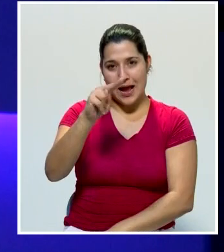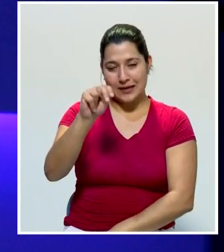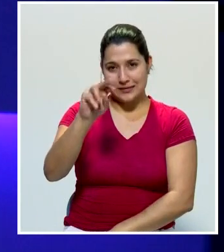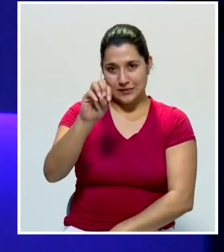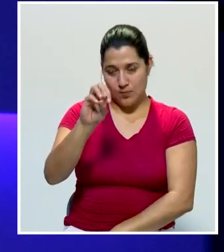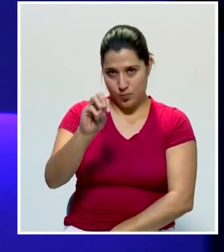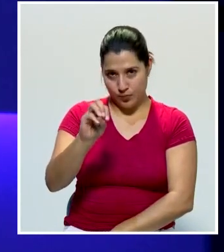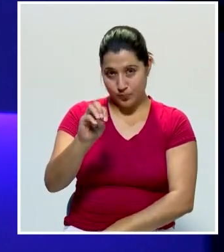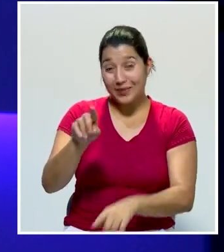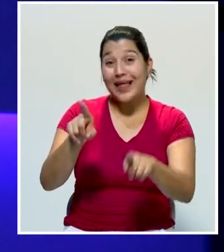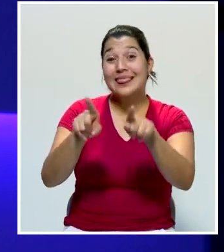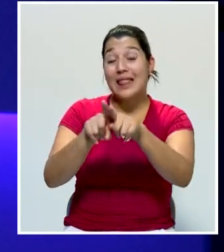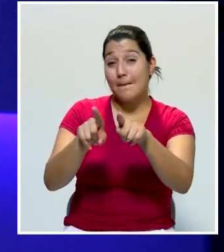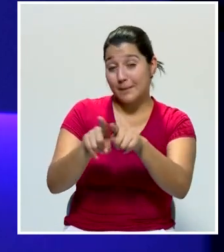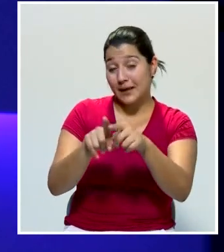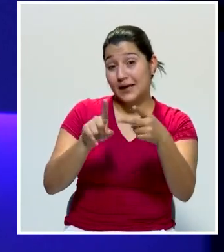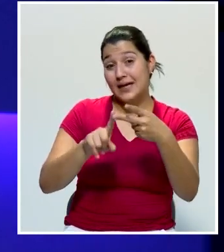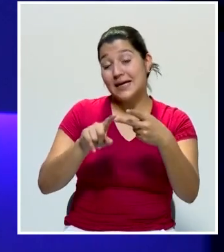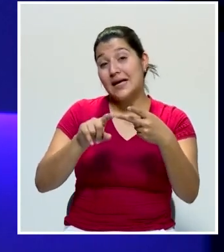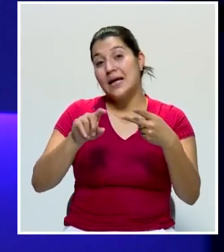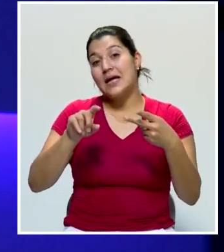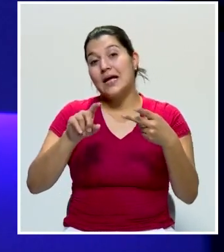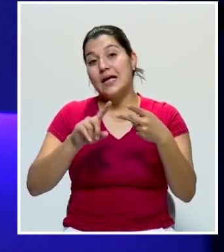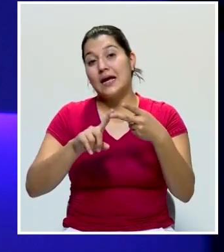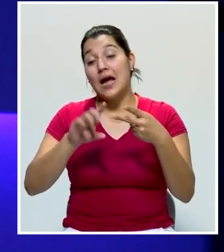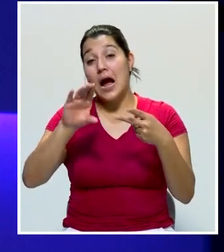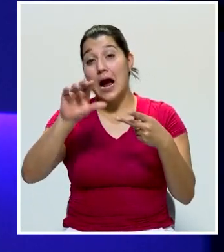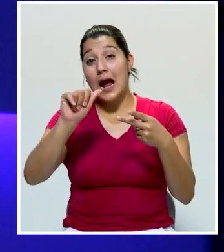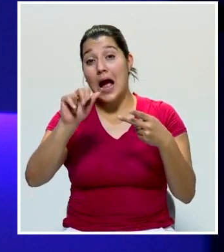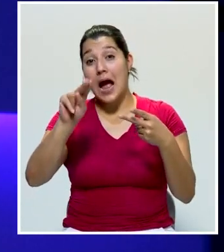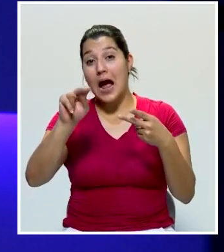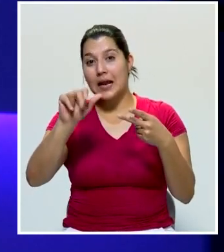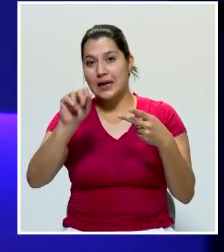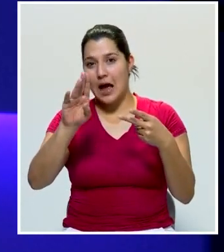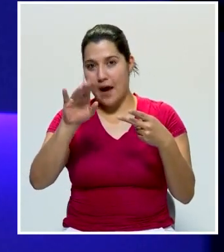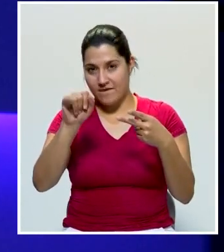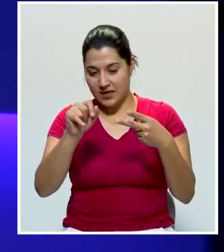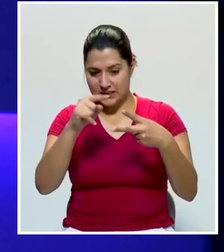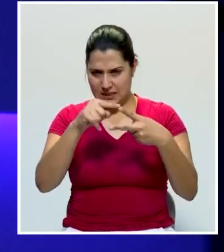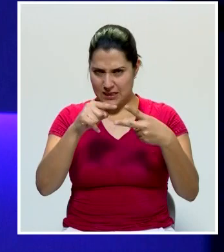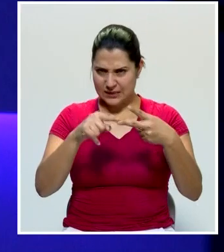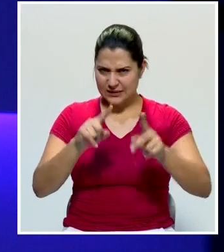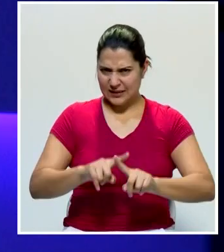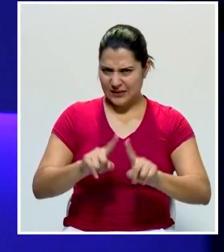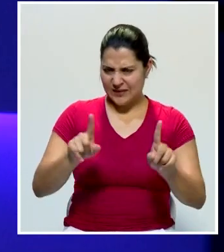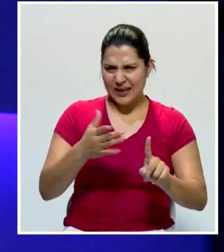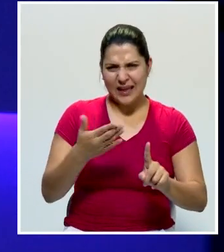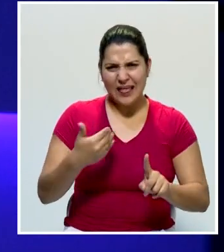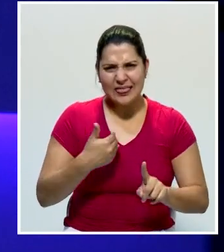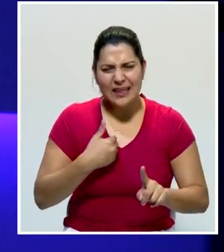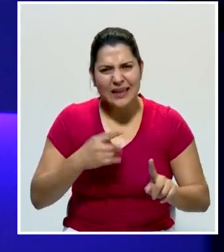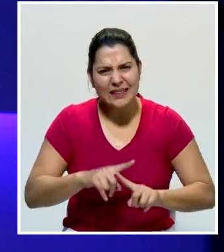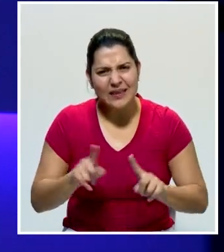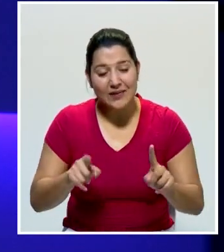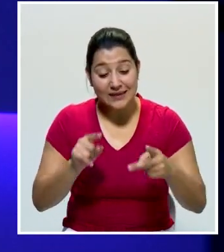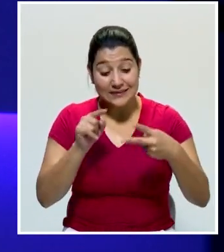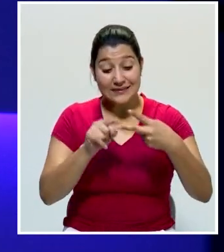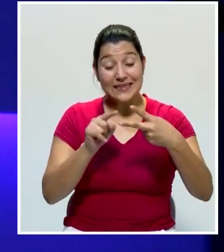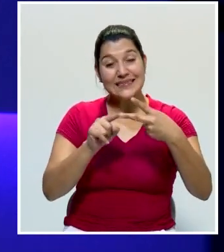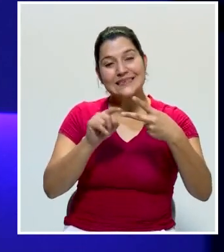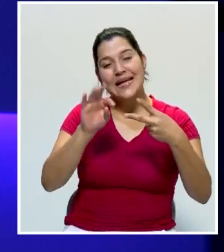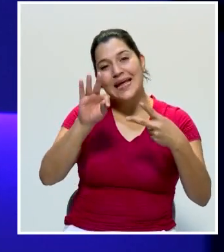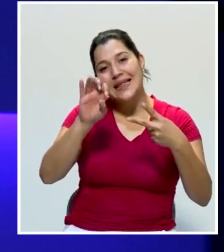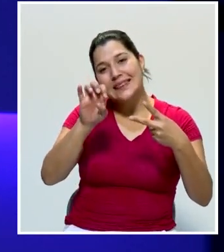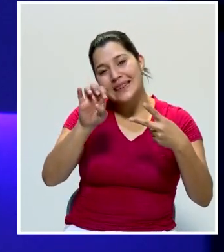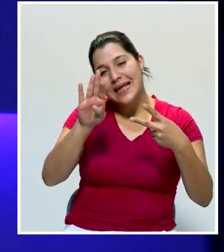marihuana. La diferencia entre el cáñamo y la cannabis es la concentración de tetrahidrocannabinol